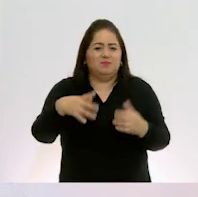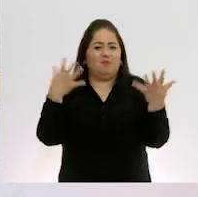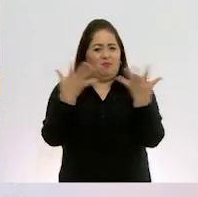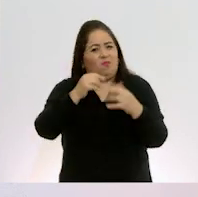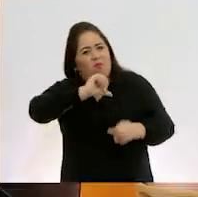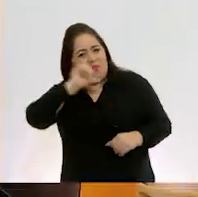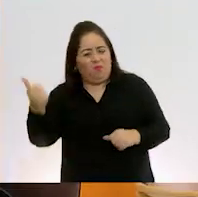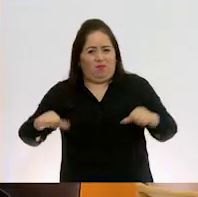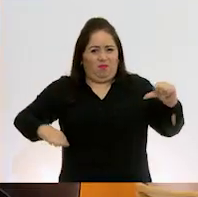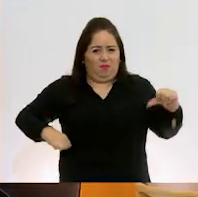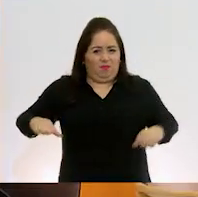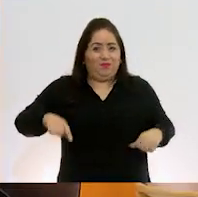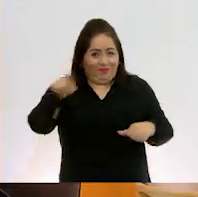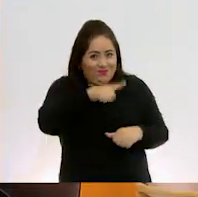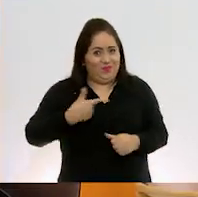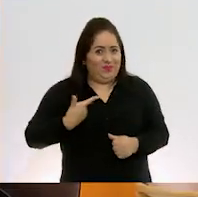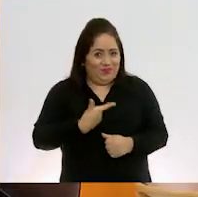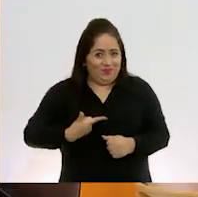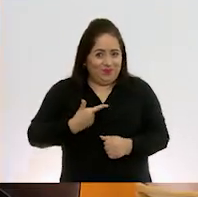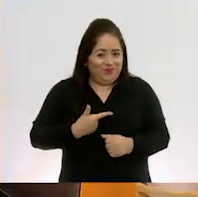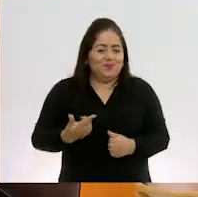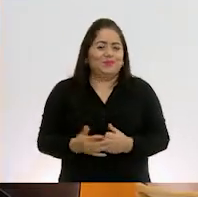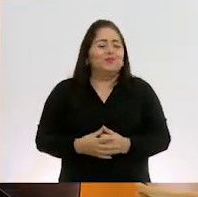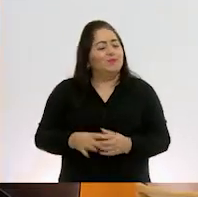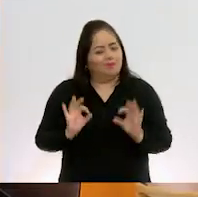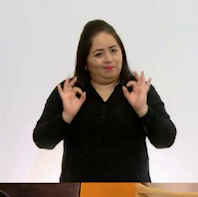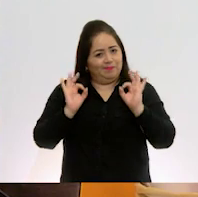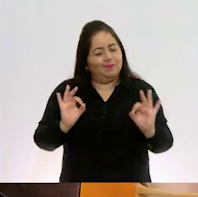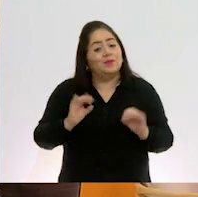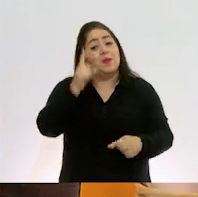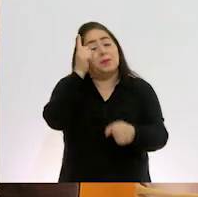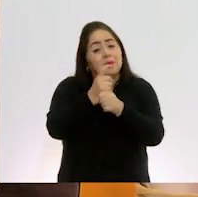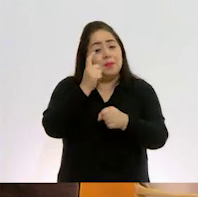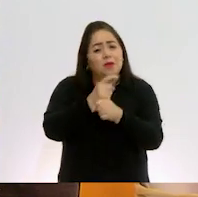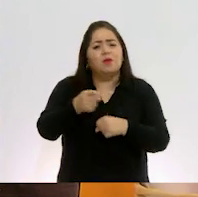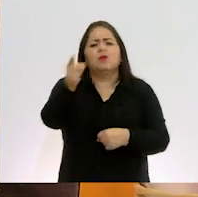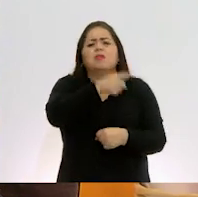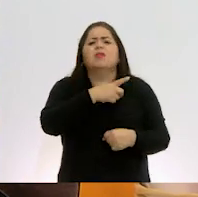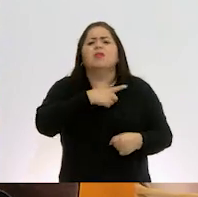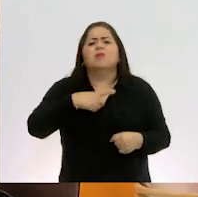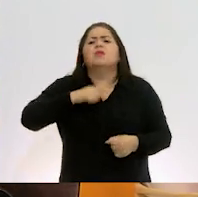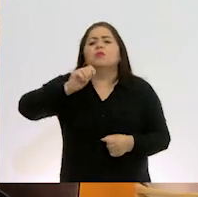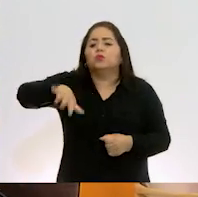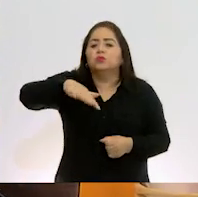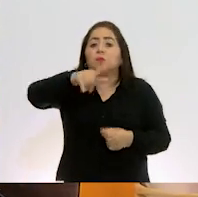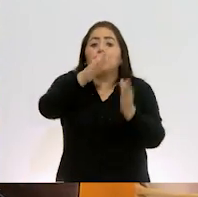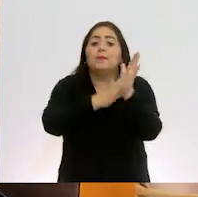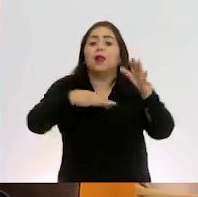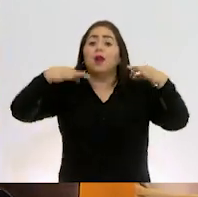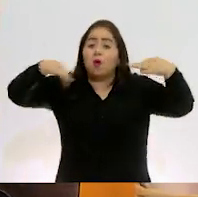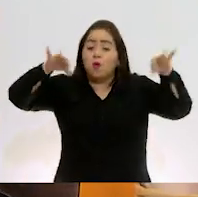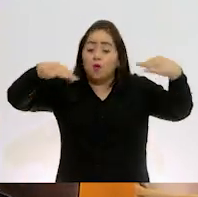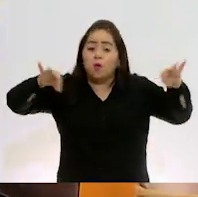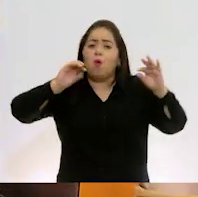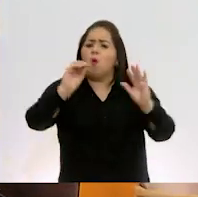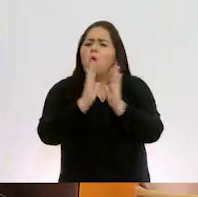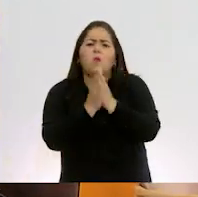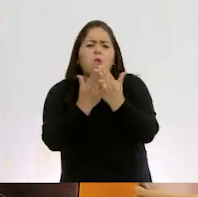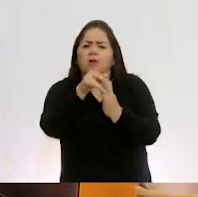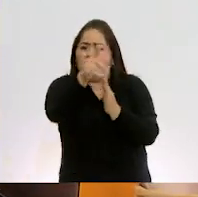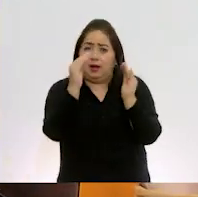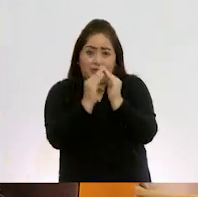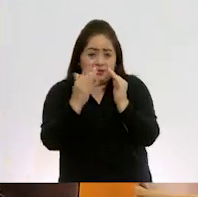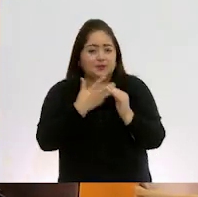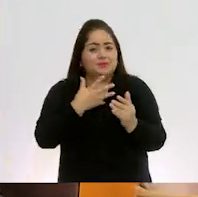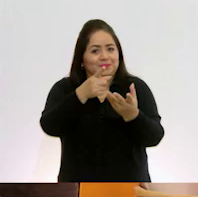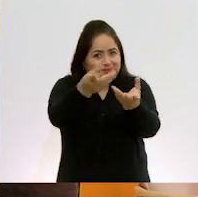siguiente actividad. ¿Les gustaría? Perfecto. Primero, lo que tienen que buscar es una hoja de papel o una libreta que tengas en